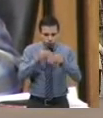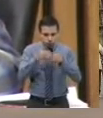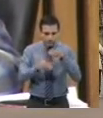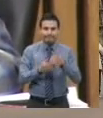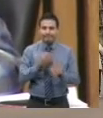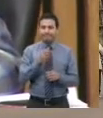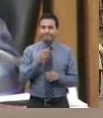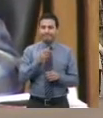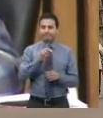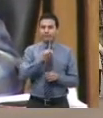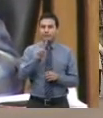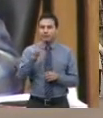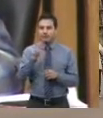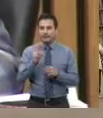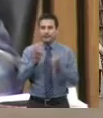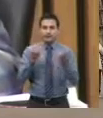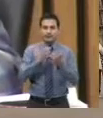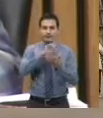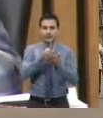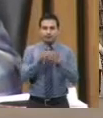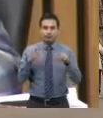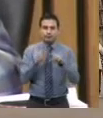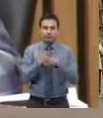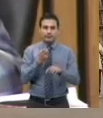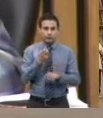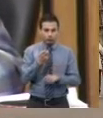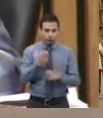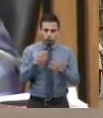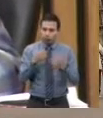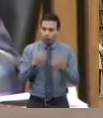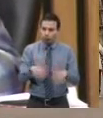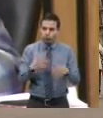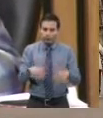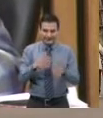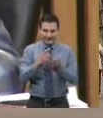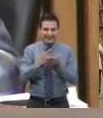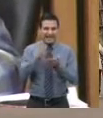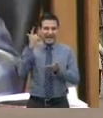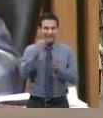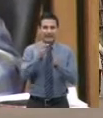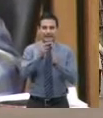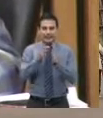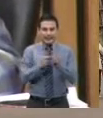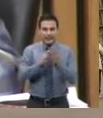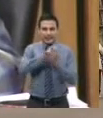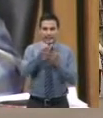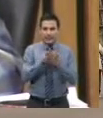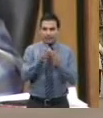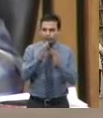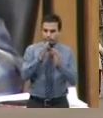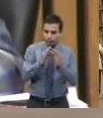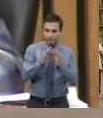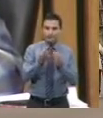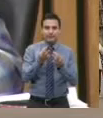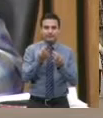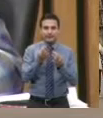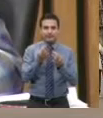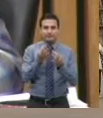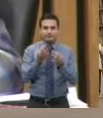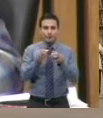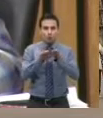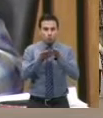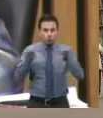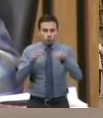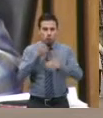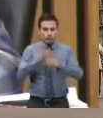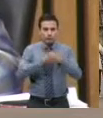además de haber sido un hecho notorio y de vulneración trascendental a los principios de legalidad y de equidad en la contienda que tan firmemente